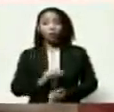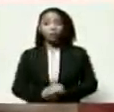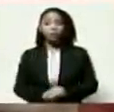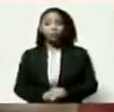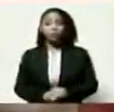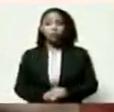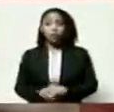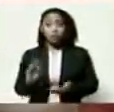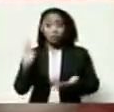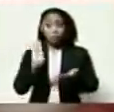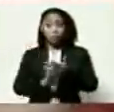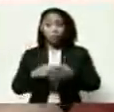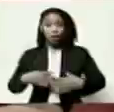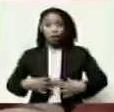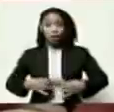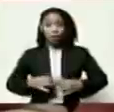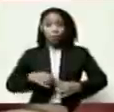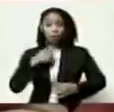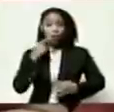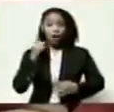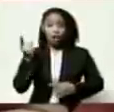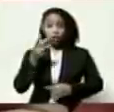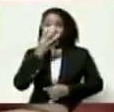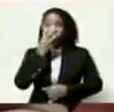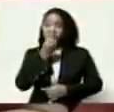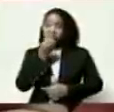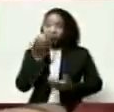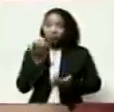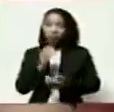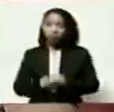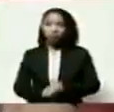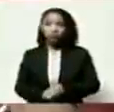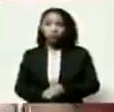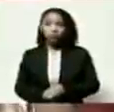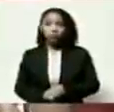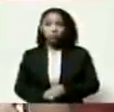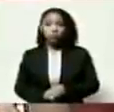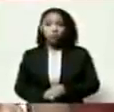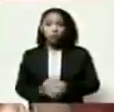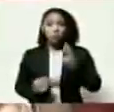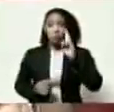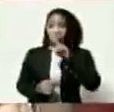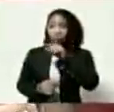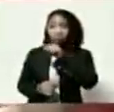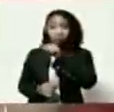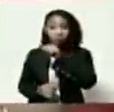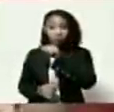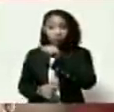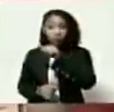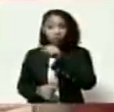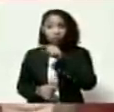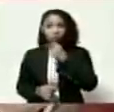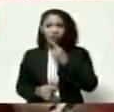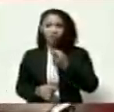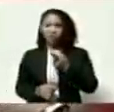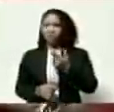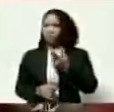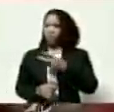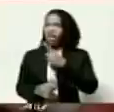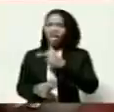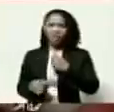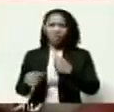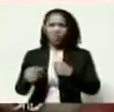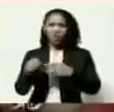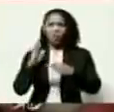Se ponían una camisa roja, muy triste eso, ¿eh? De cuando uno ve eso, uno dice, bueno, eso